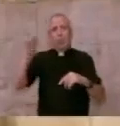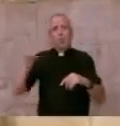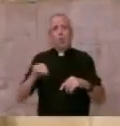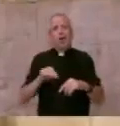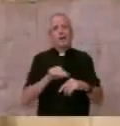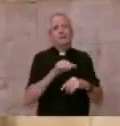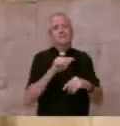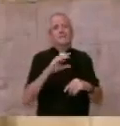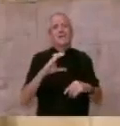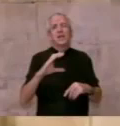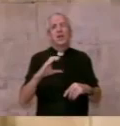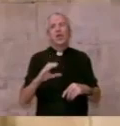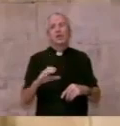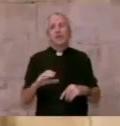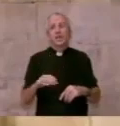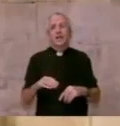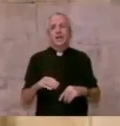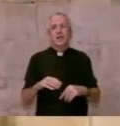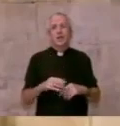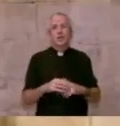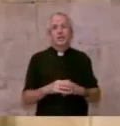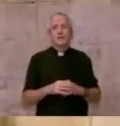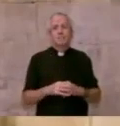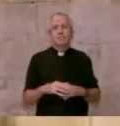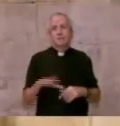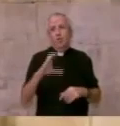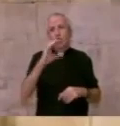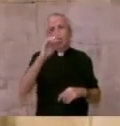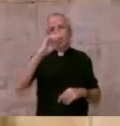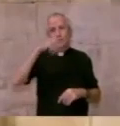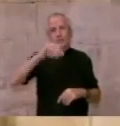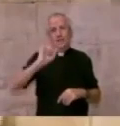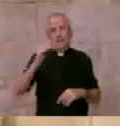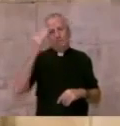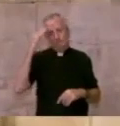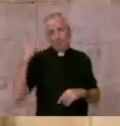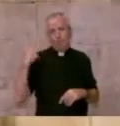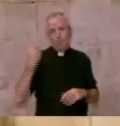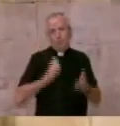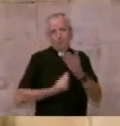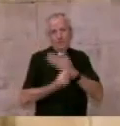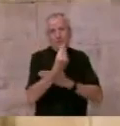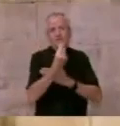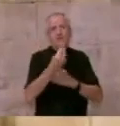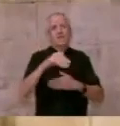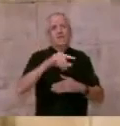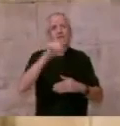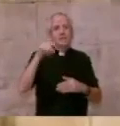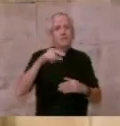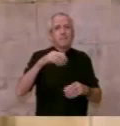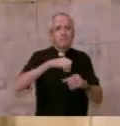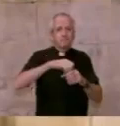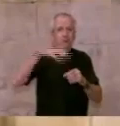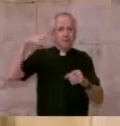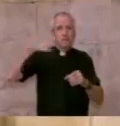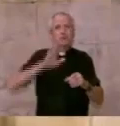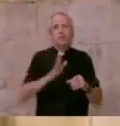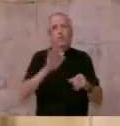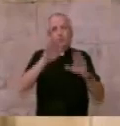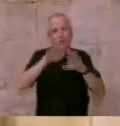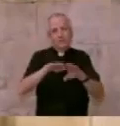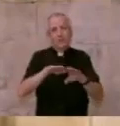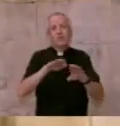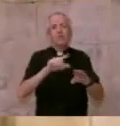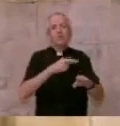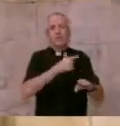lugares, de Cornellà de Llobregat, de Vilafranca, del Penedès, que le llevo en el corazón, porque ahí fue donde fui ordenado diácono y sacerdote, pero